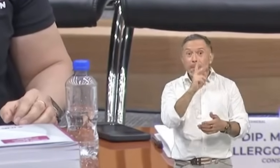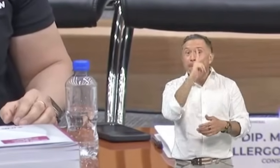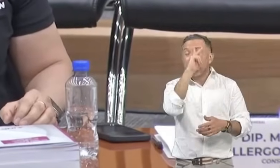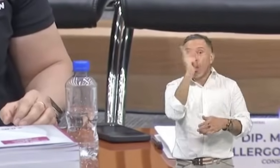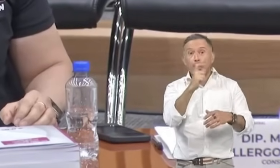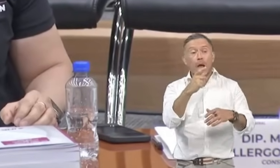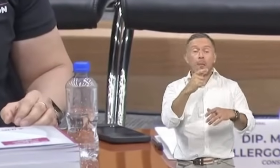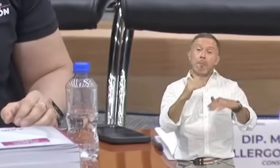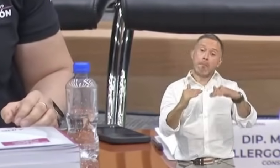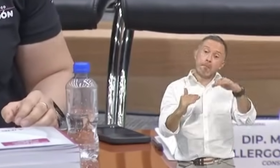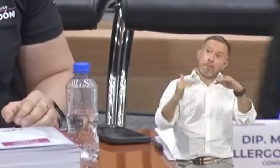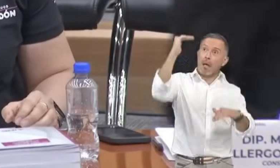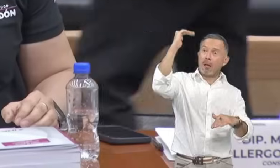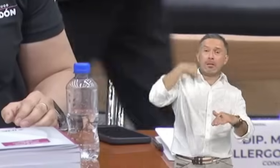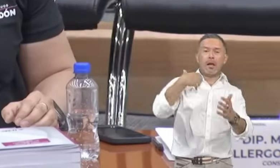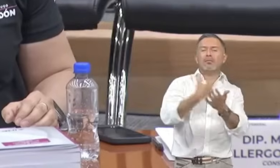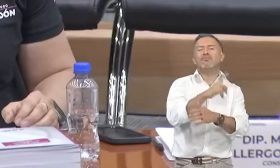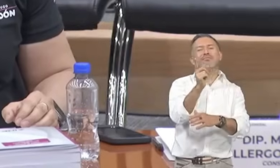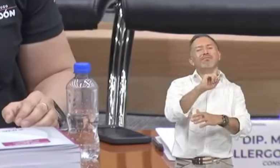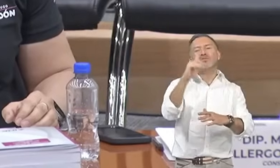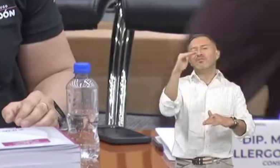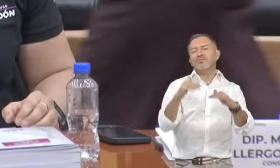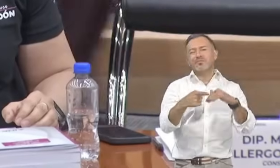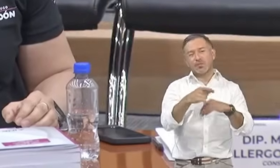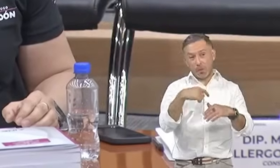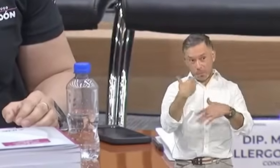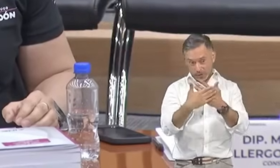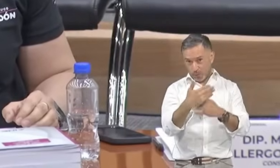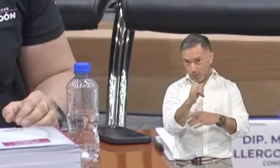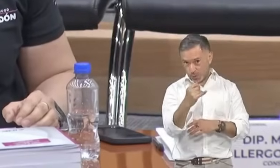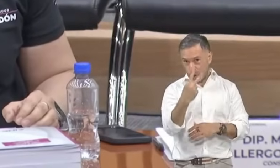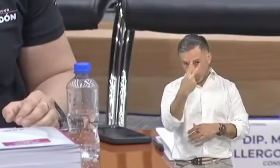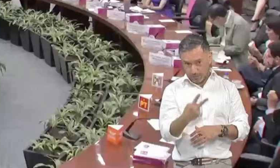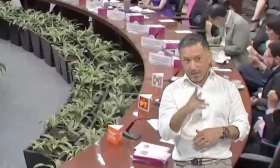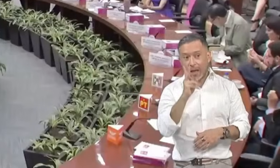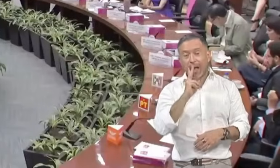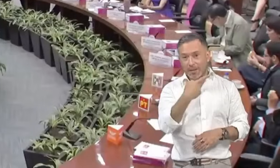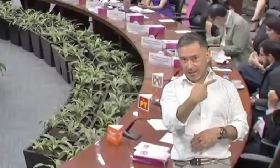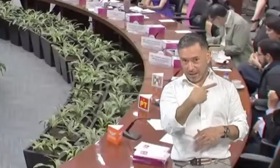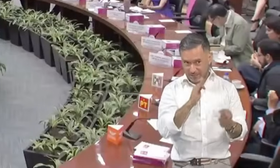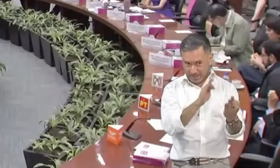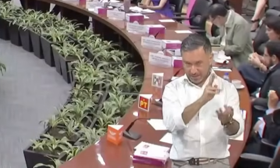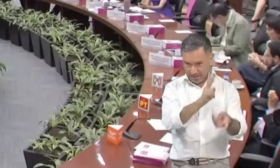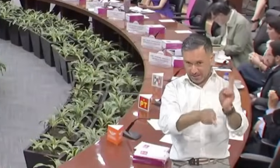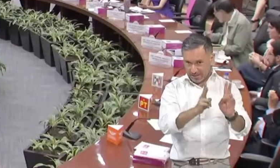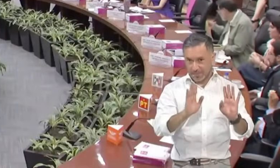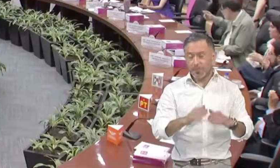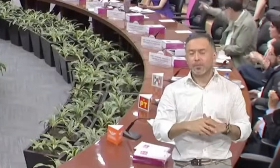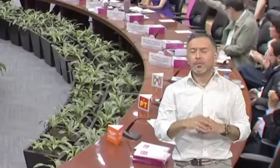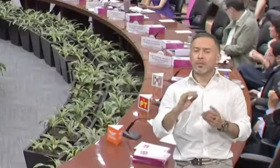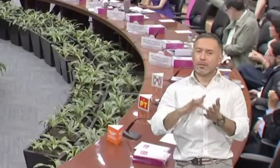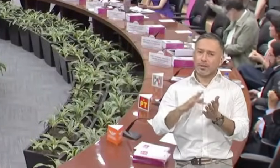como bien dicen, ya nos estaremos viendo aquí las caras después del día 2 de junio. Es cuanto, presidenta. Gracias. Muchísimas gracias. En tercera